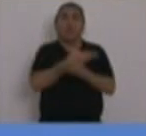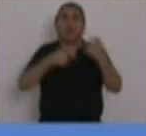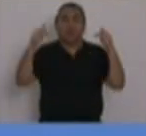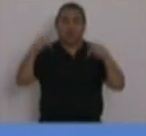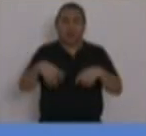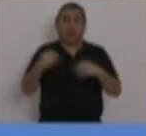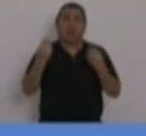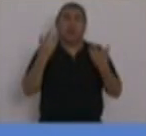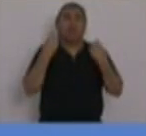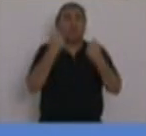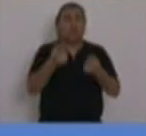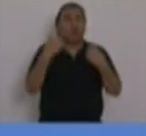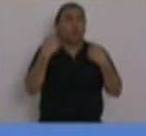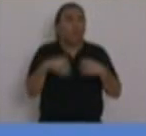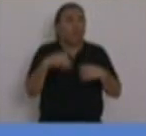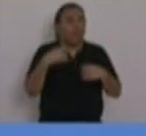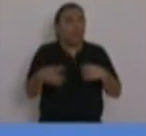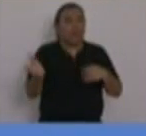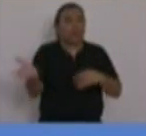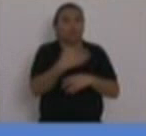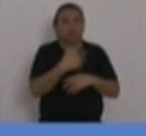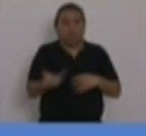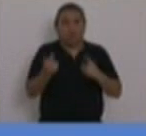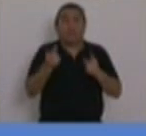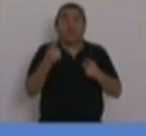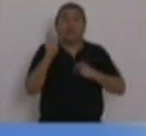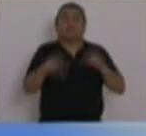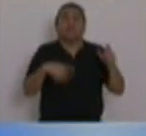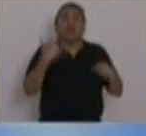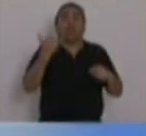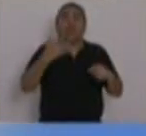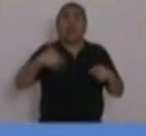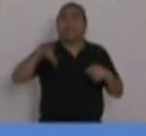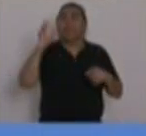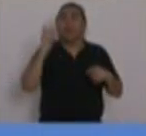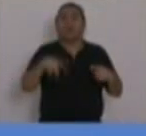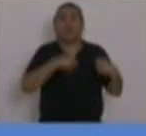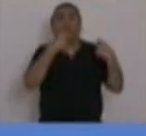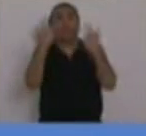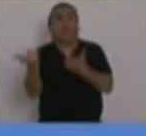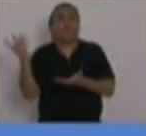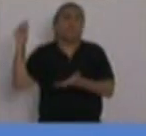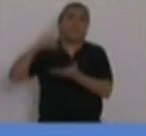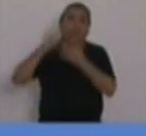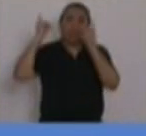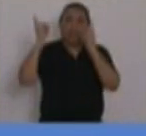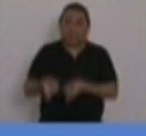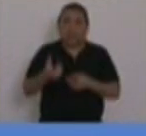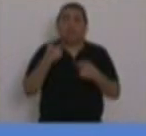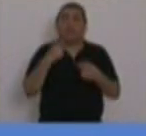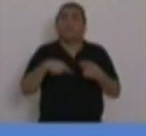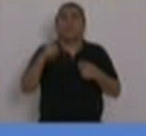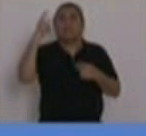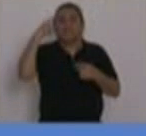de capitales, la llamo de un ciudadano cualquiera que tiene desconfianza en el país y que se cambia a la moneda extranjera.